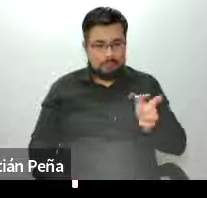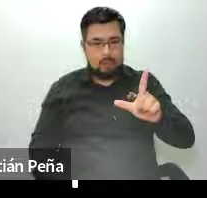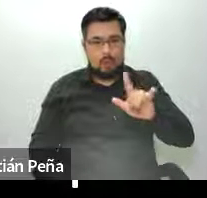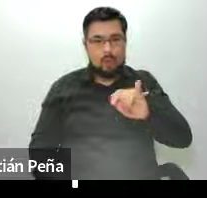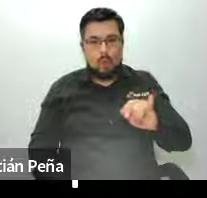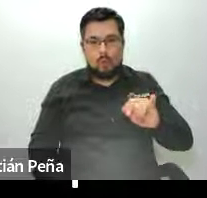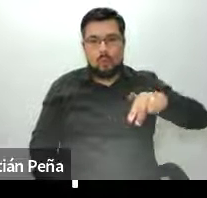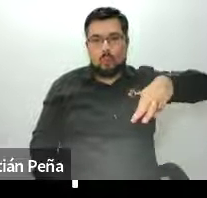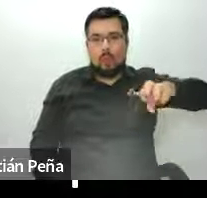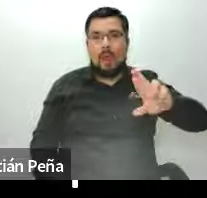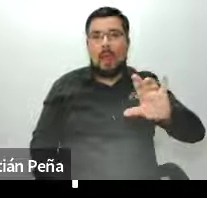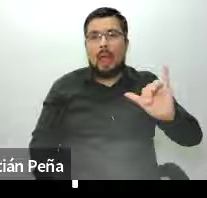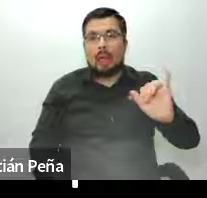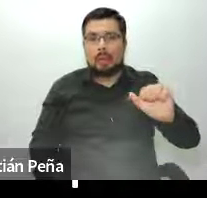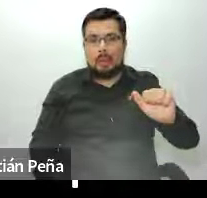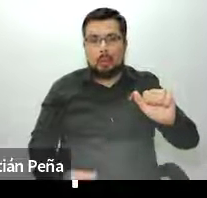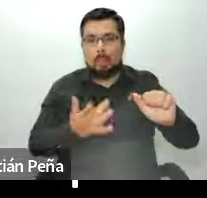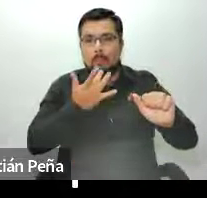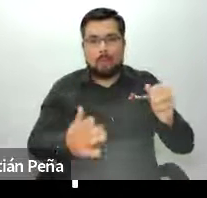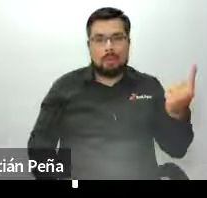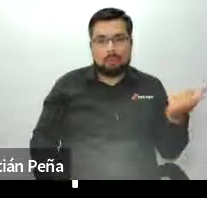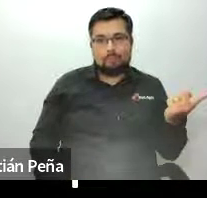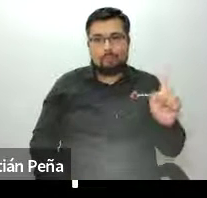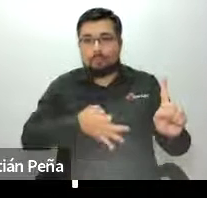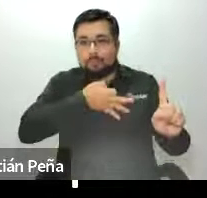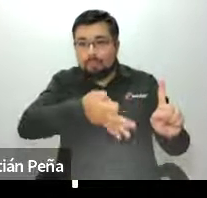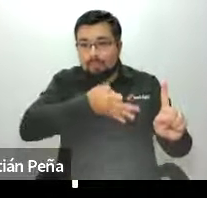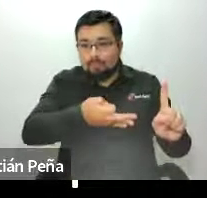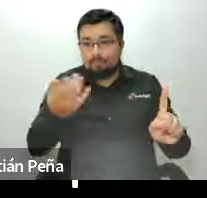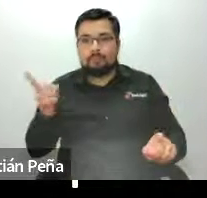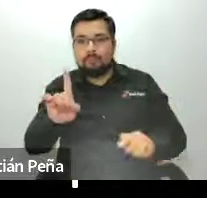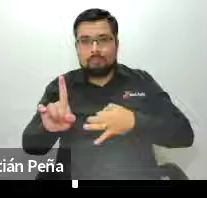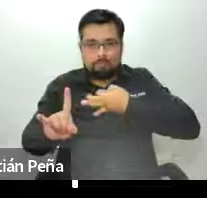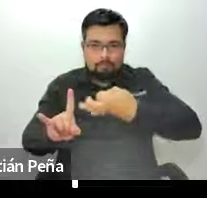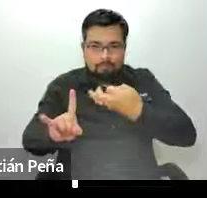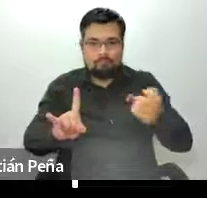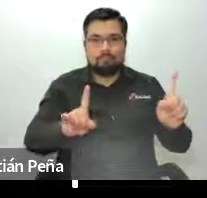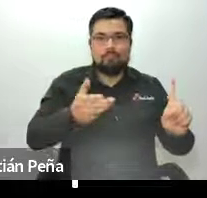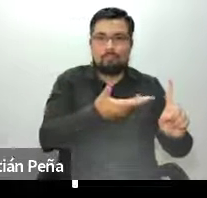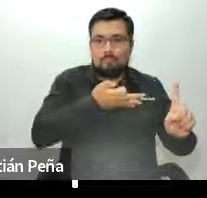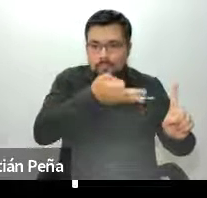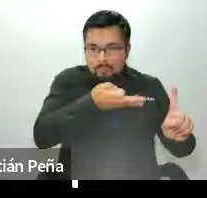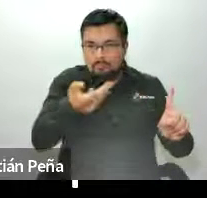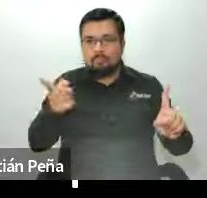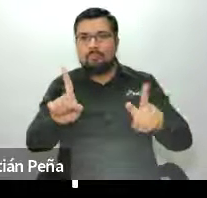¿ok? Con estas preguntas para poder generar también un espacio más